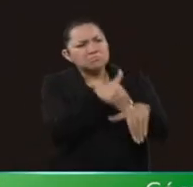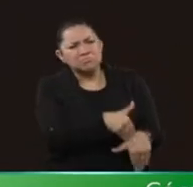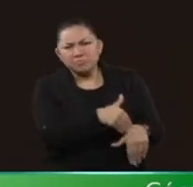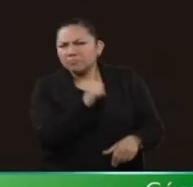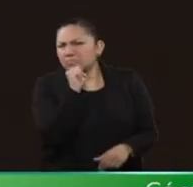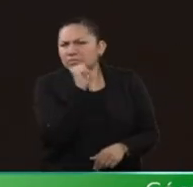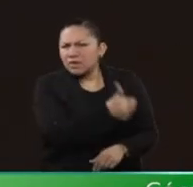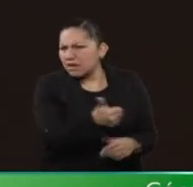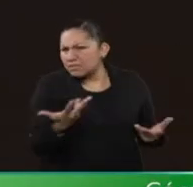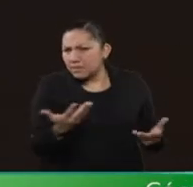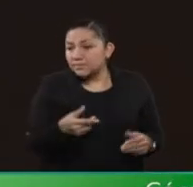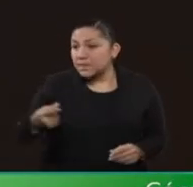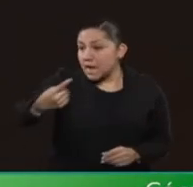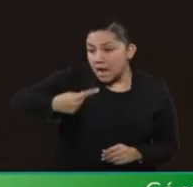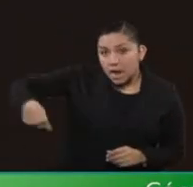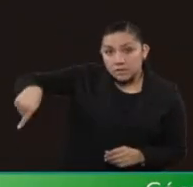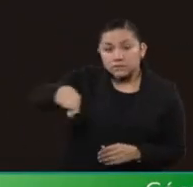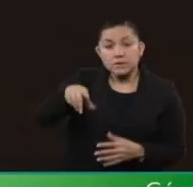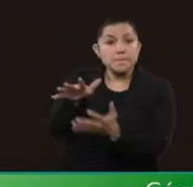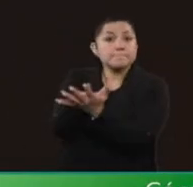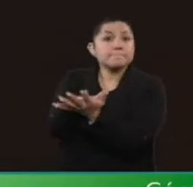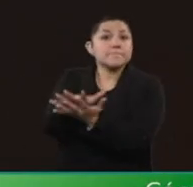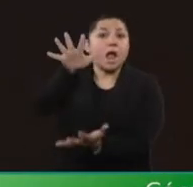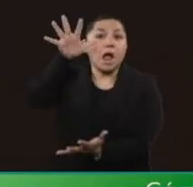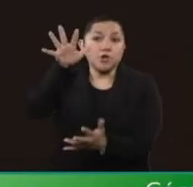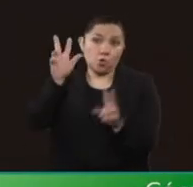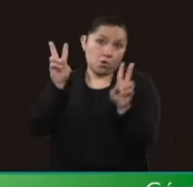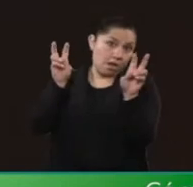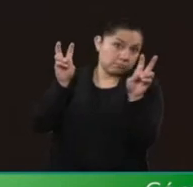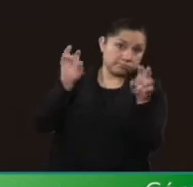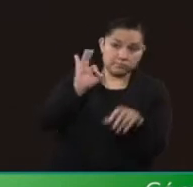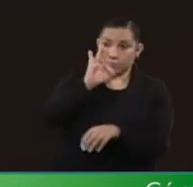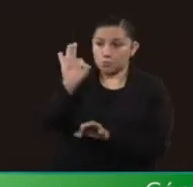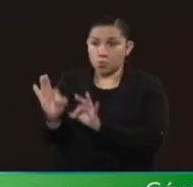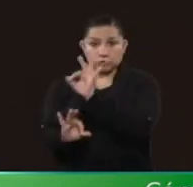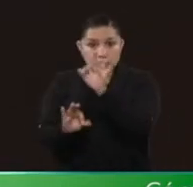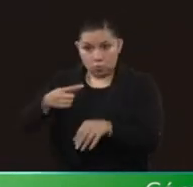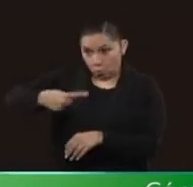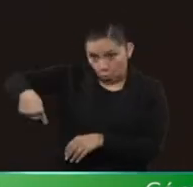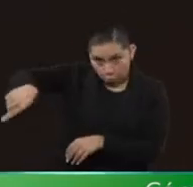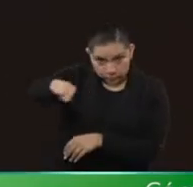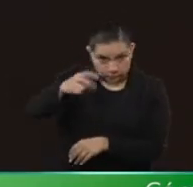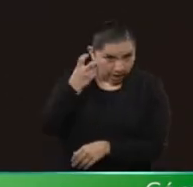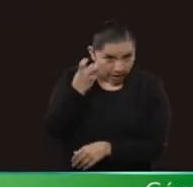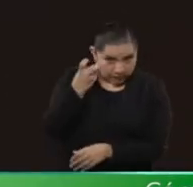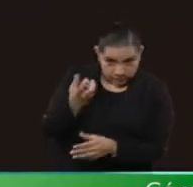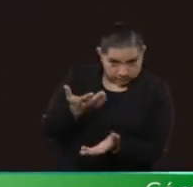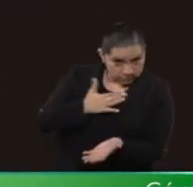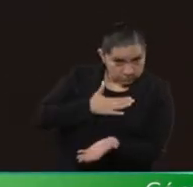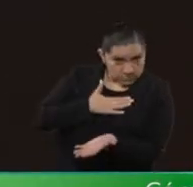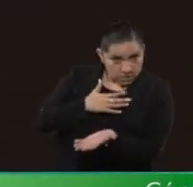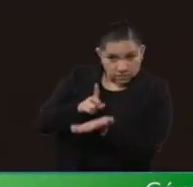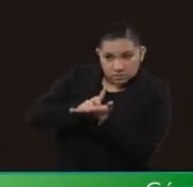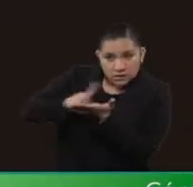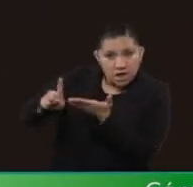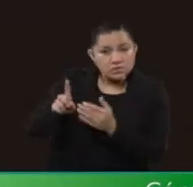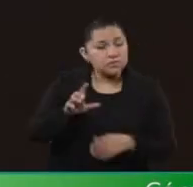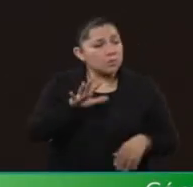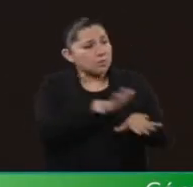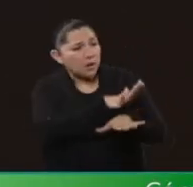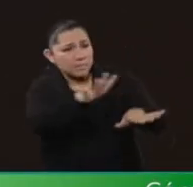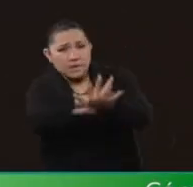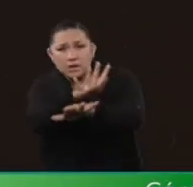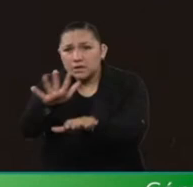mayoría artificial no les da la legitimidad para quebrantar al Estado de Derecho mexicano. No les da el derecho de pisotear la